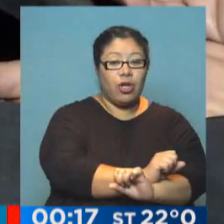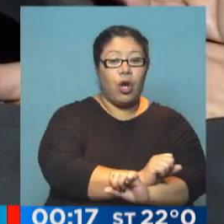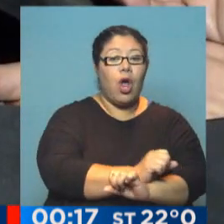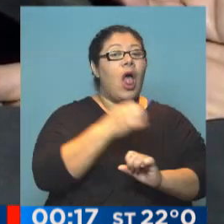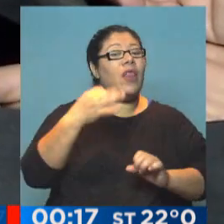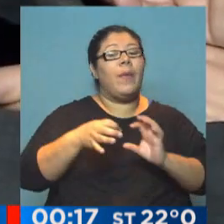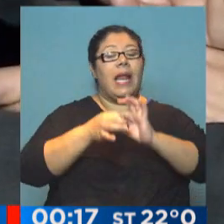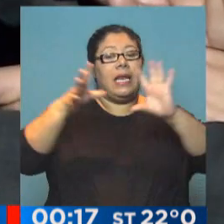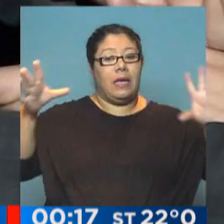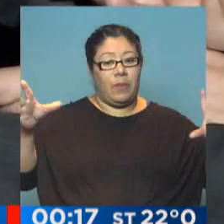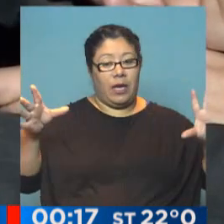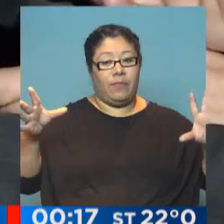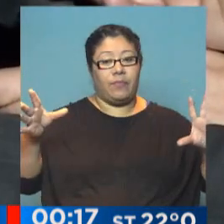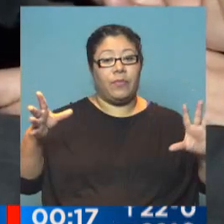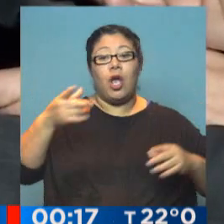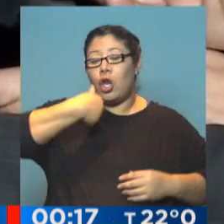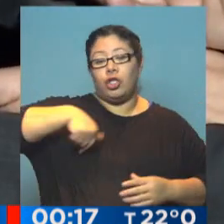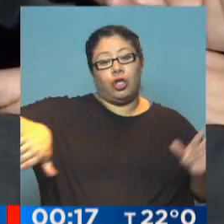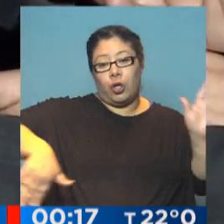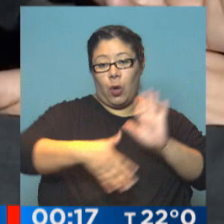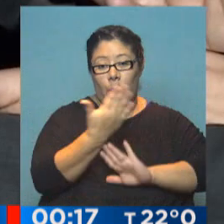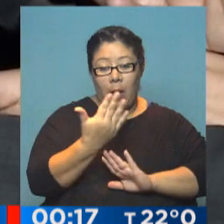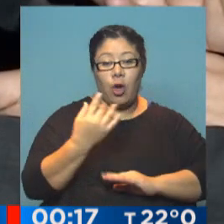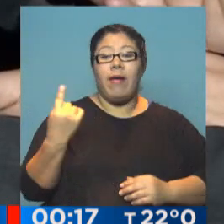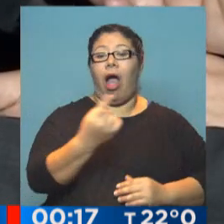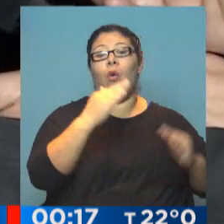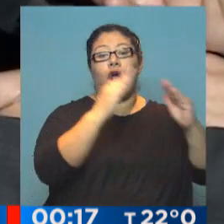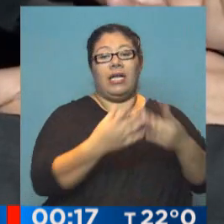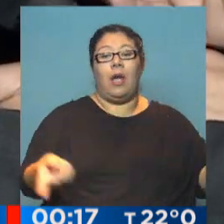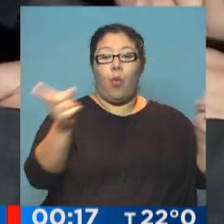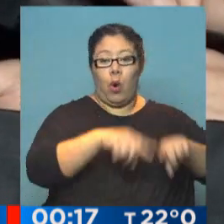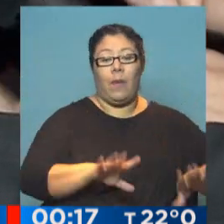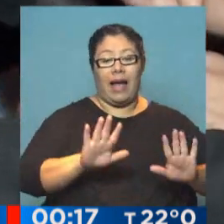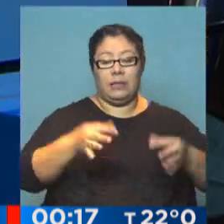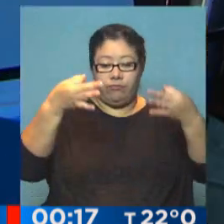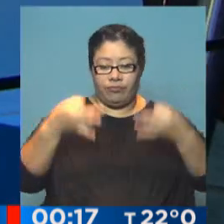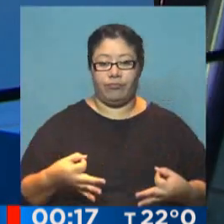chicos detenidos, nos vamos, levantamos todo y cada uno a su casa como corresponde.